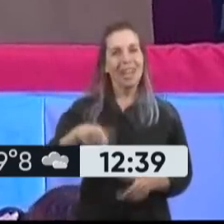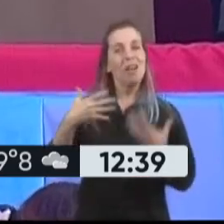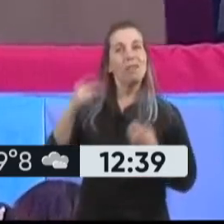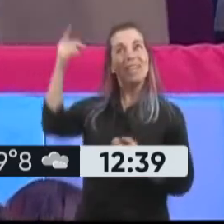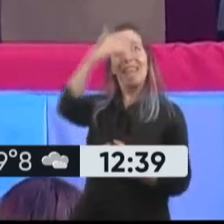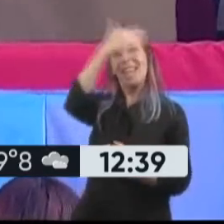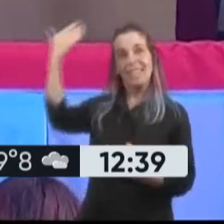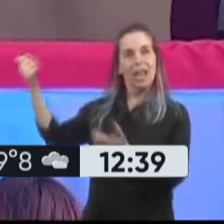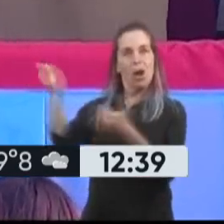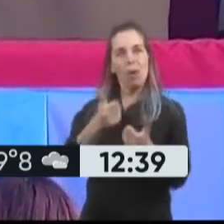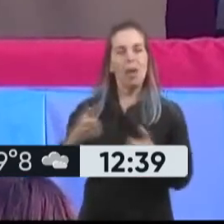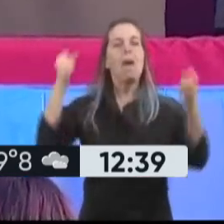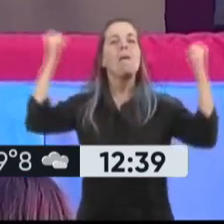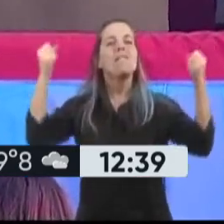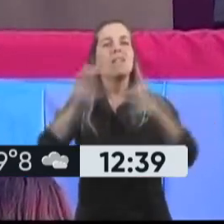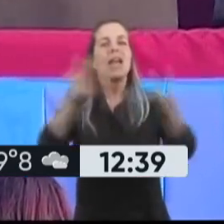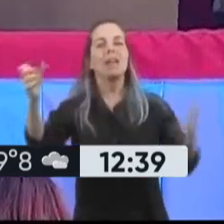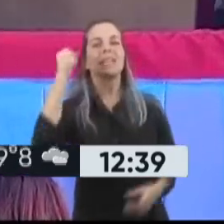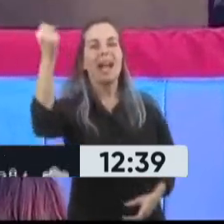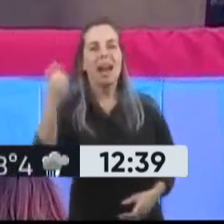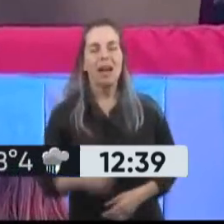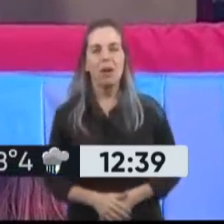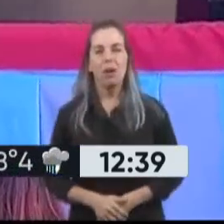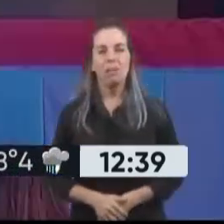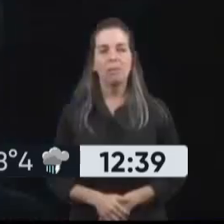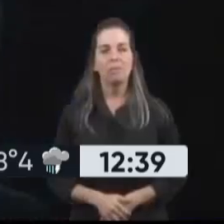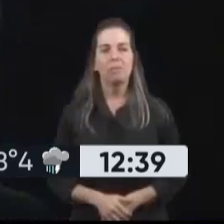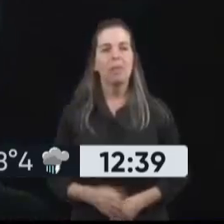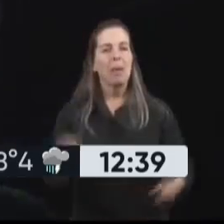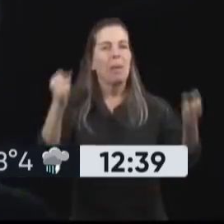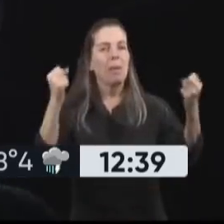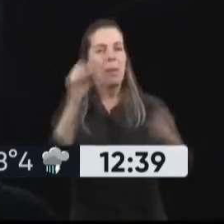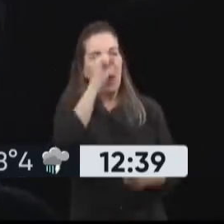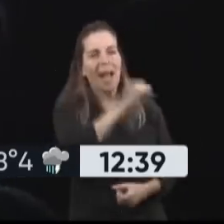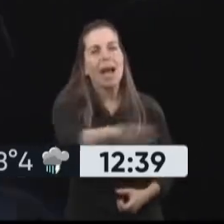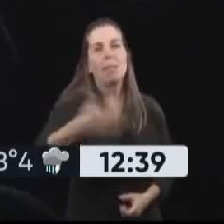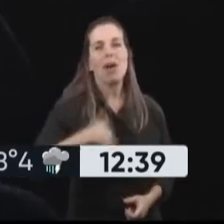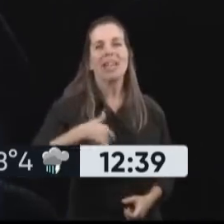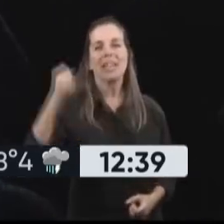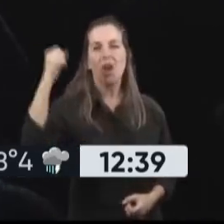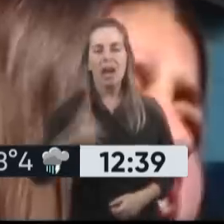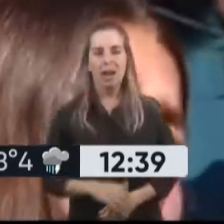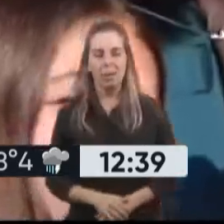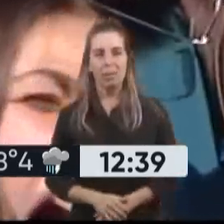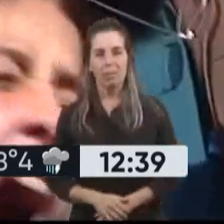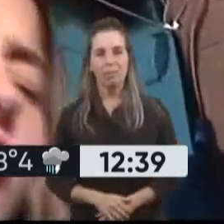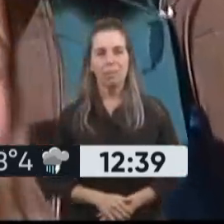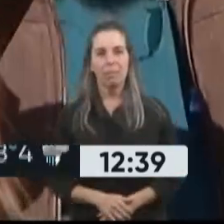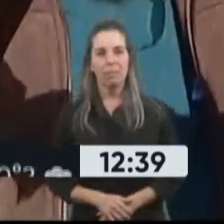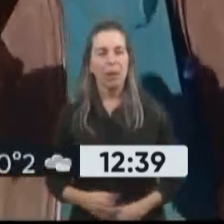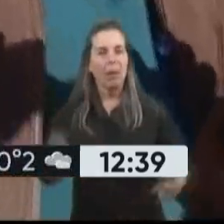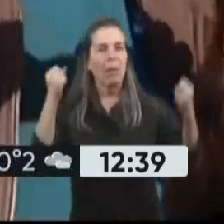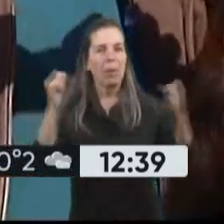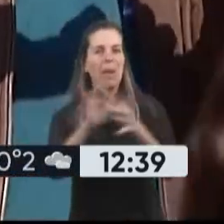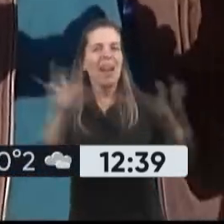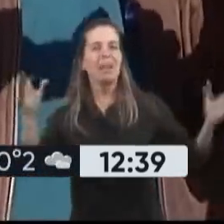nos acompañe. ¡Viva la libertad, carajo! ¡Viva el campo argentino, carajo! ¡Viva la